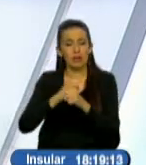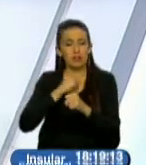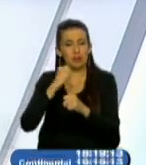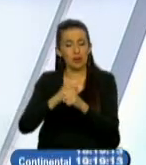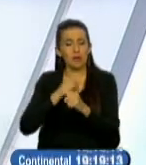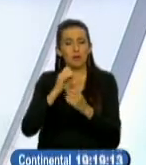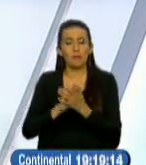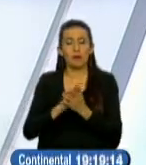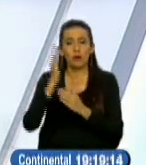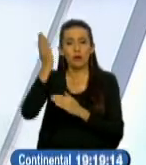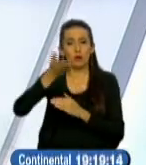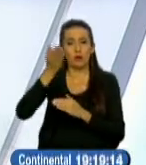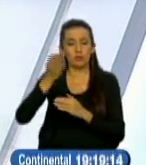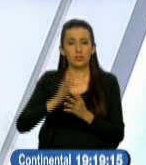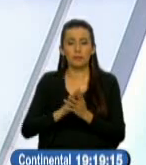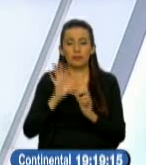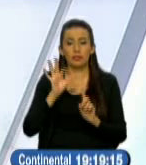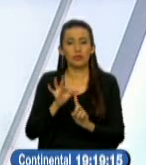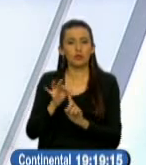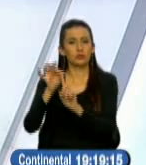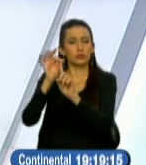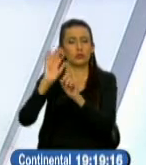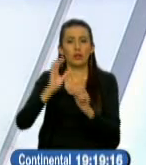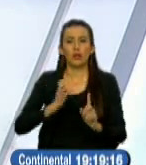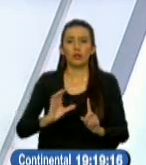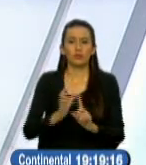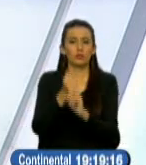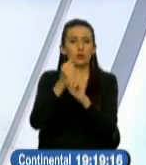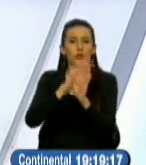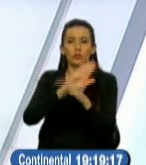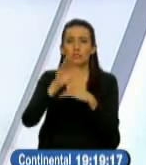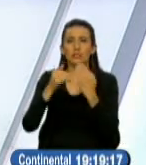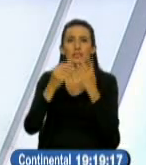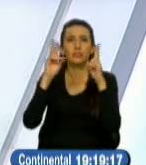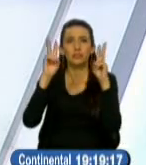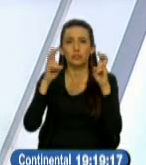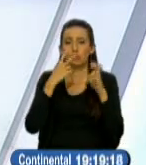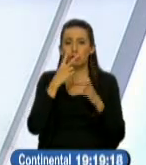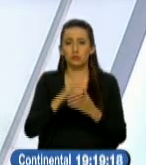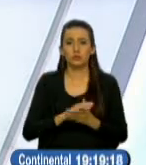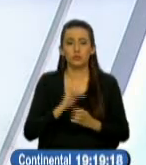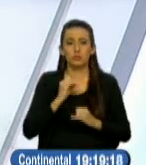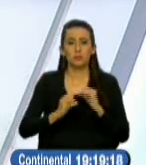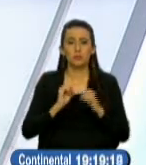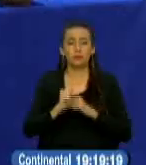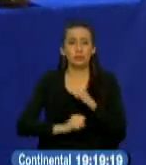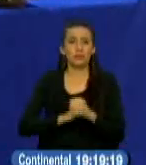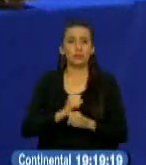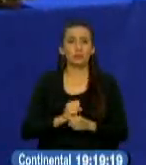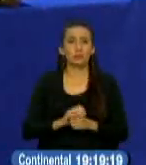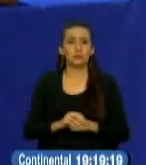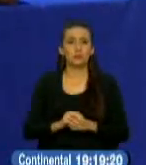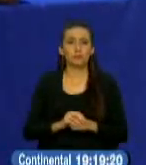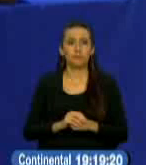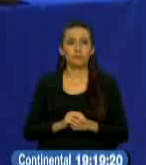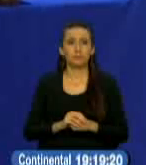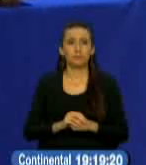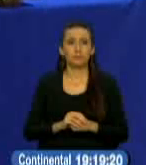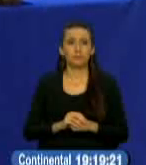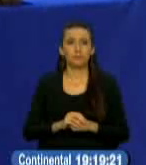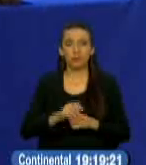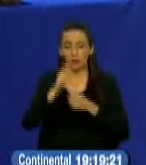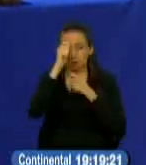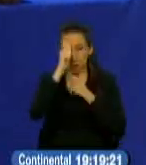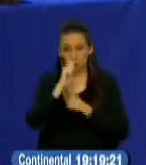Borondón, destacando los logros conseguidos en esta materia en los últimos años. Con un homenaje